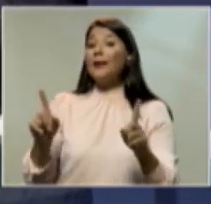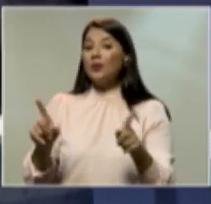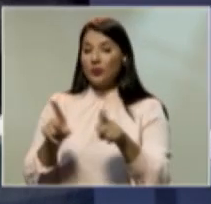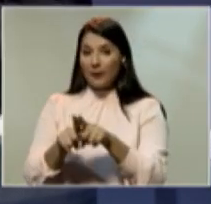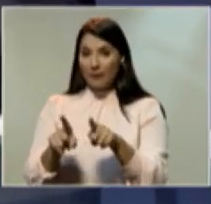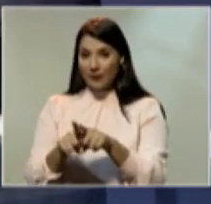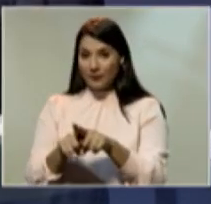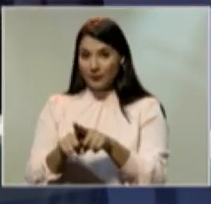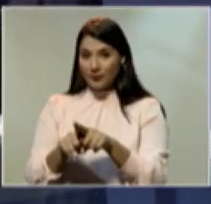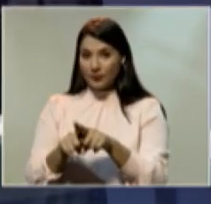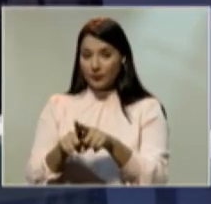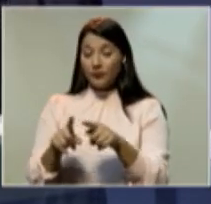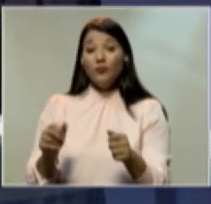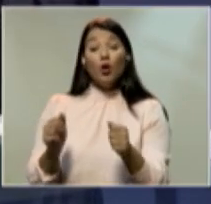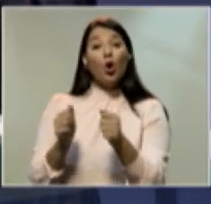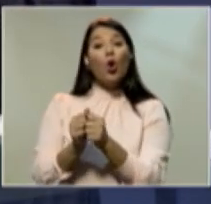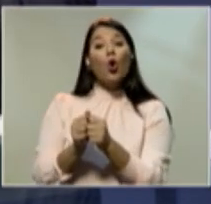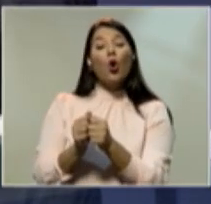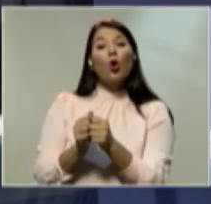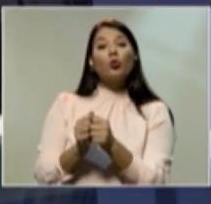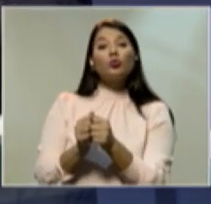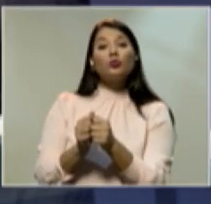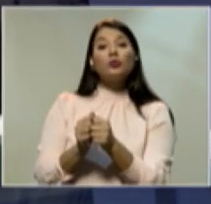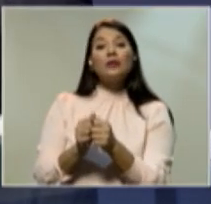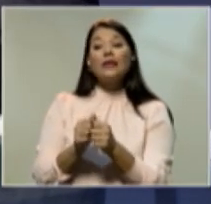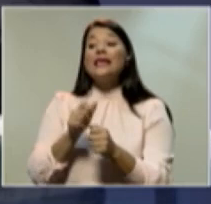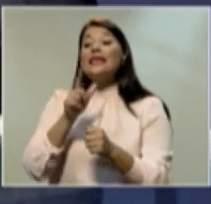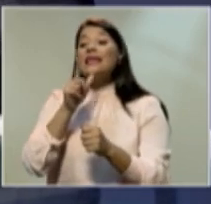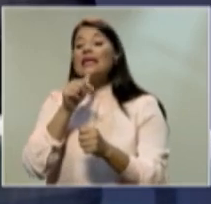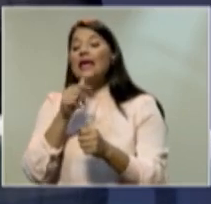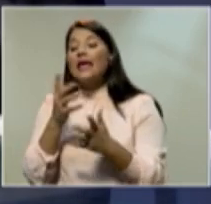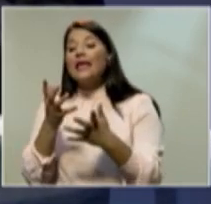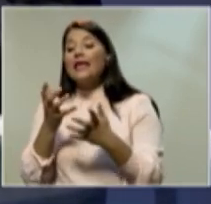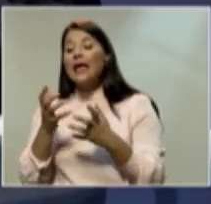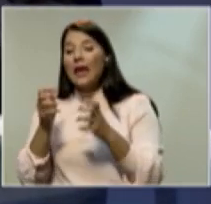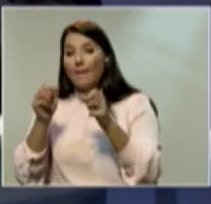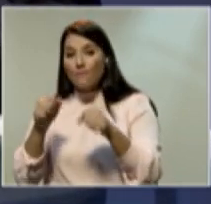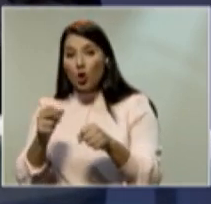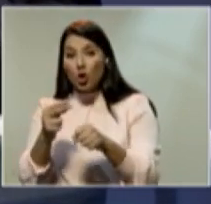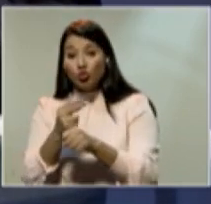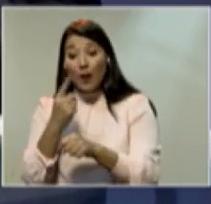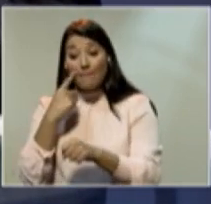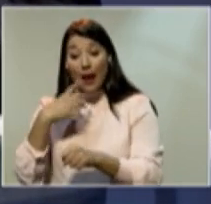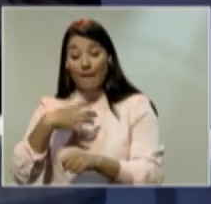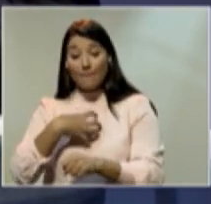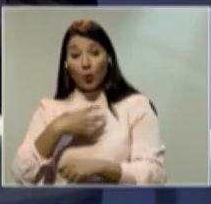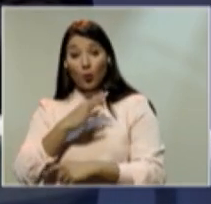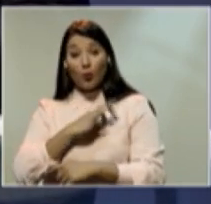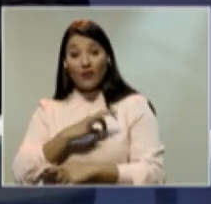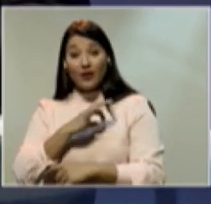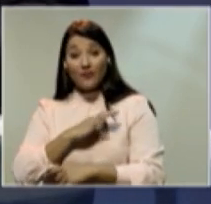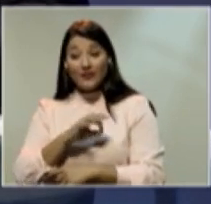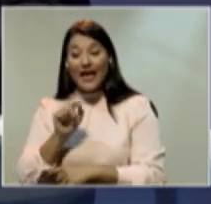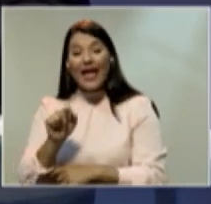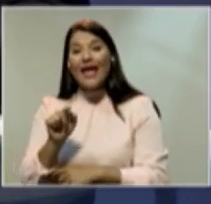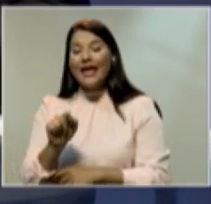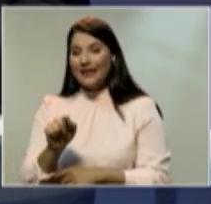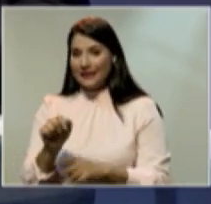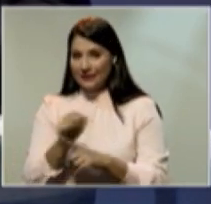también con quienes puedan querer utilizar para provecho propio esos vientos de